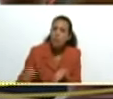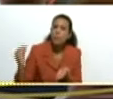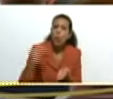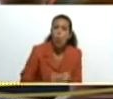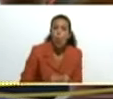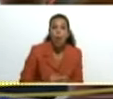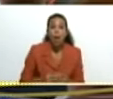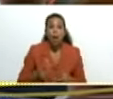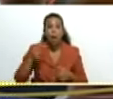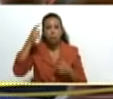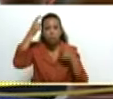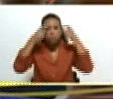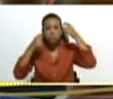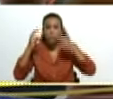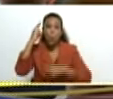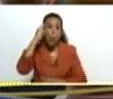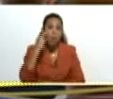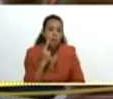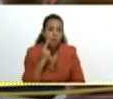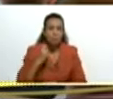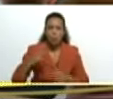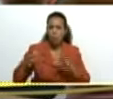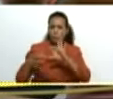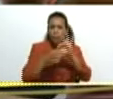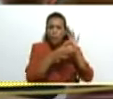y el bolivarianismo del siglo XXI